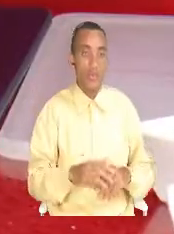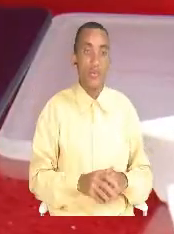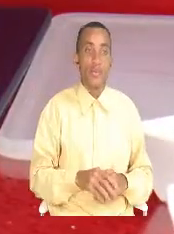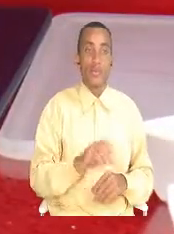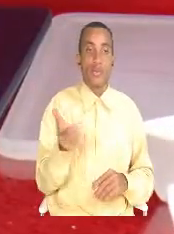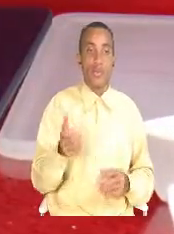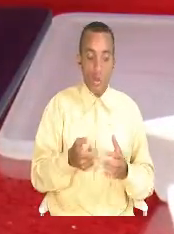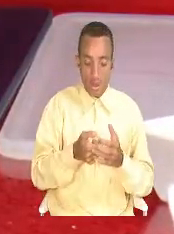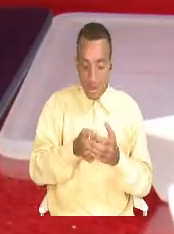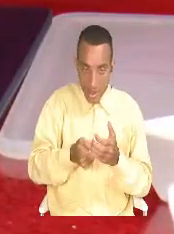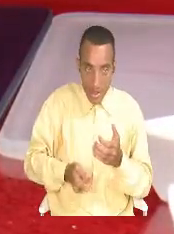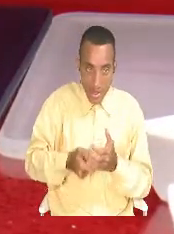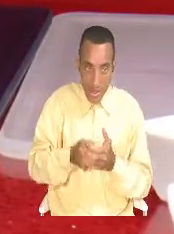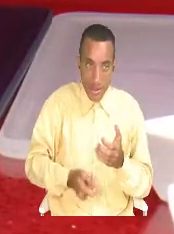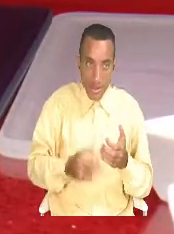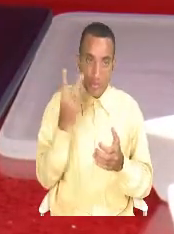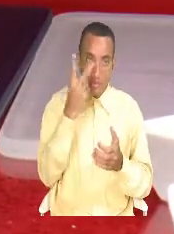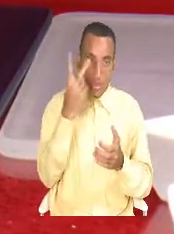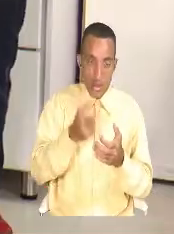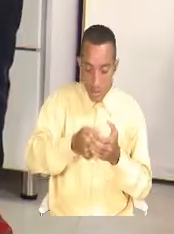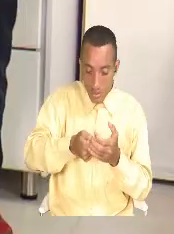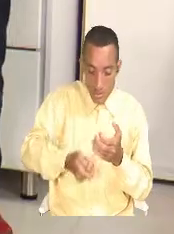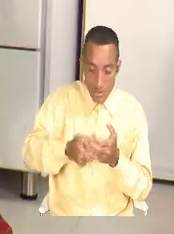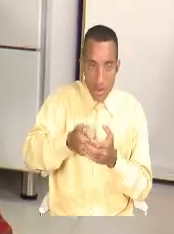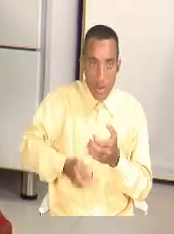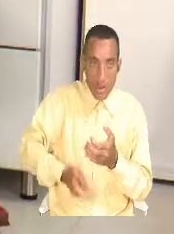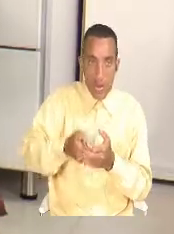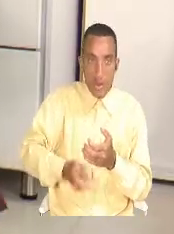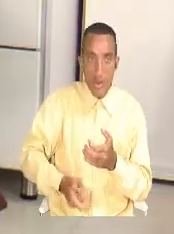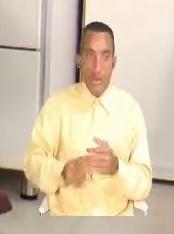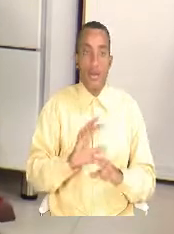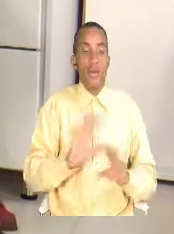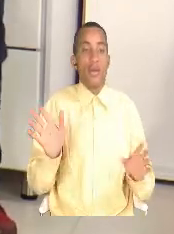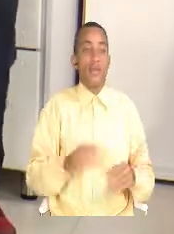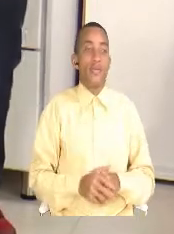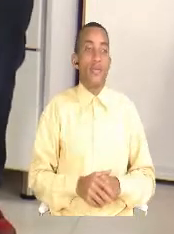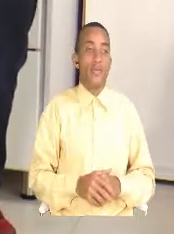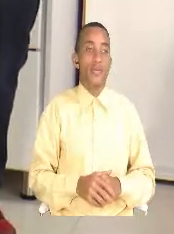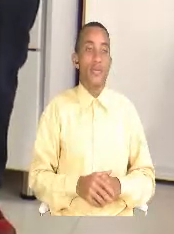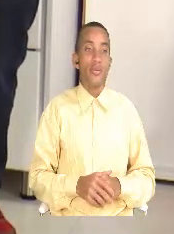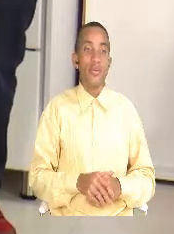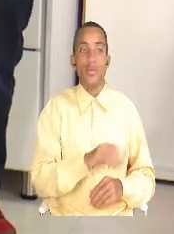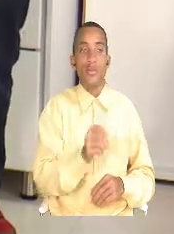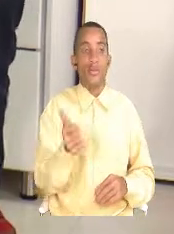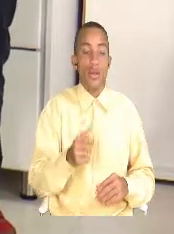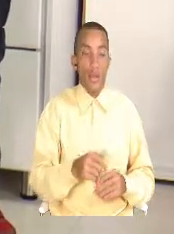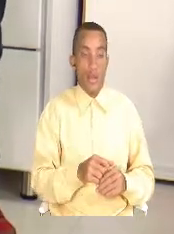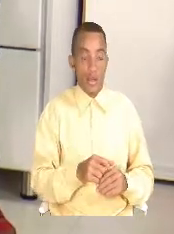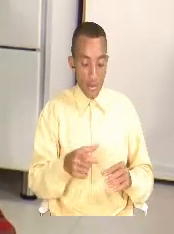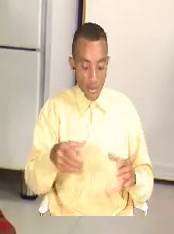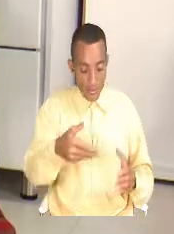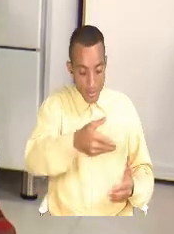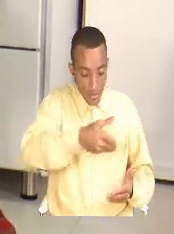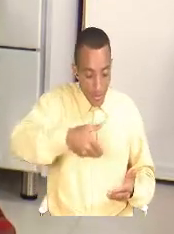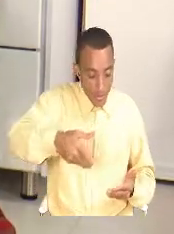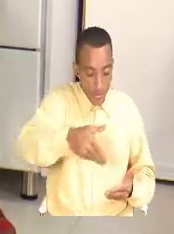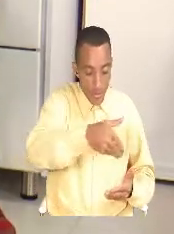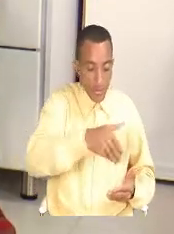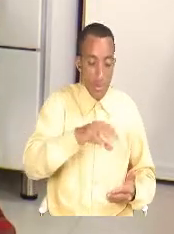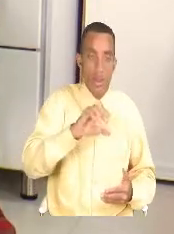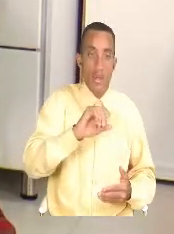ya la tenemos previamente precocida, cocinada. Entonces pasta de ajo, sal y empezamos a mezclar, a hacer el